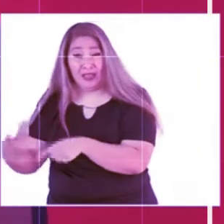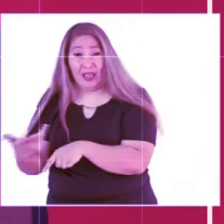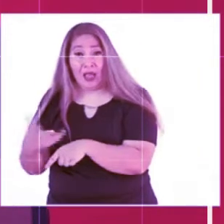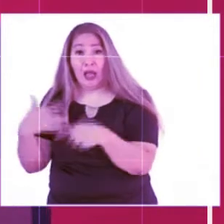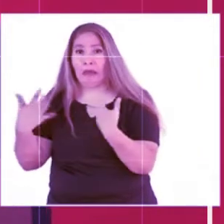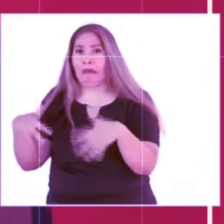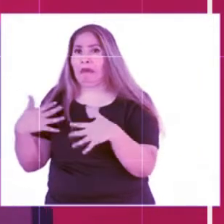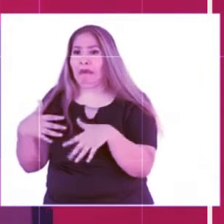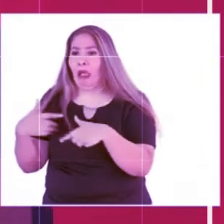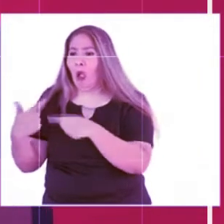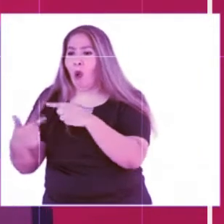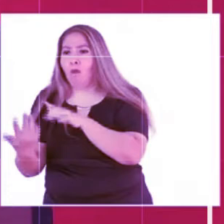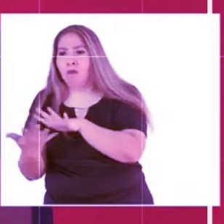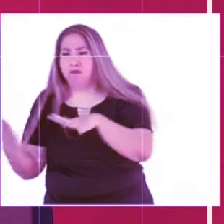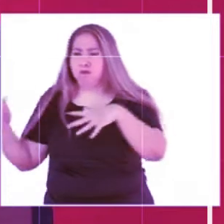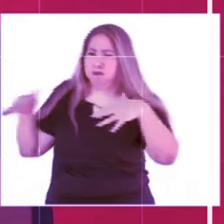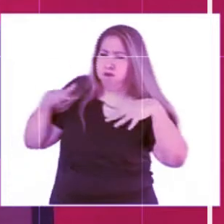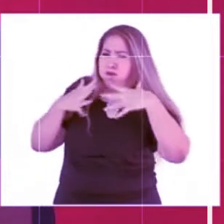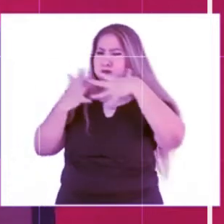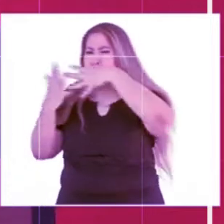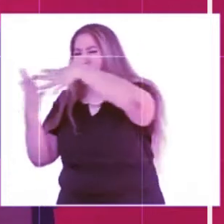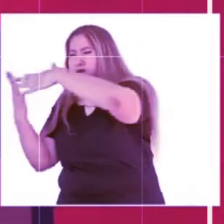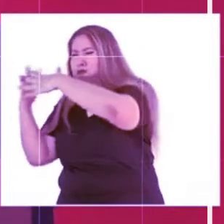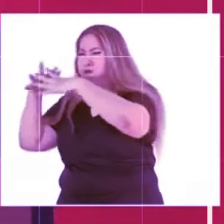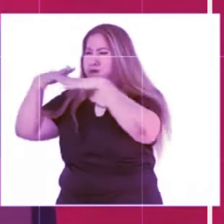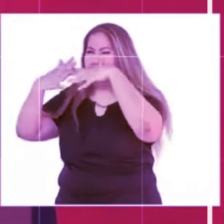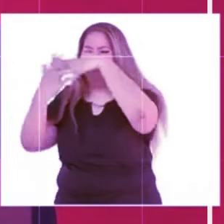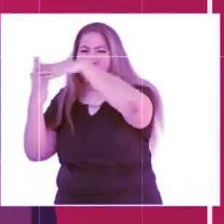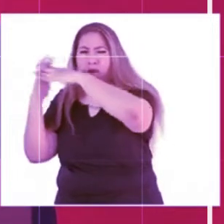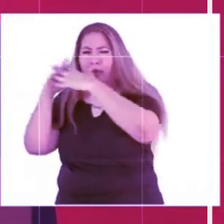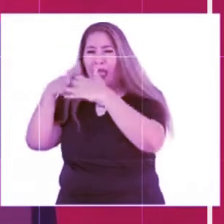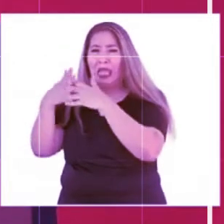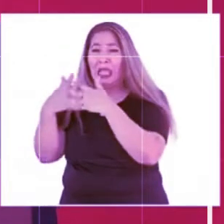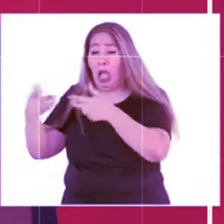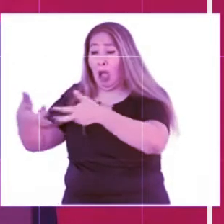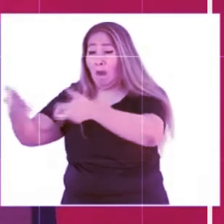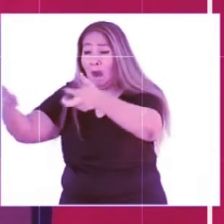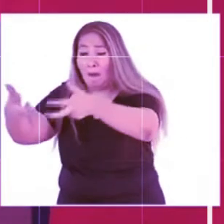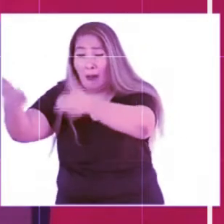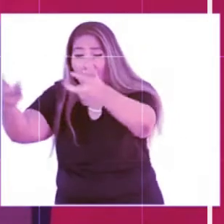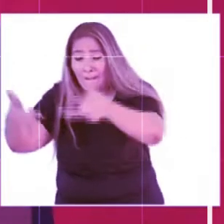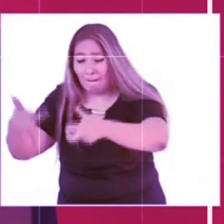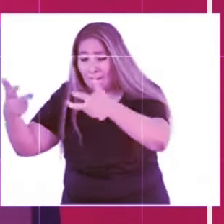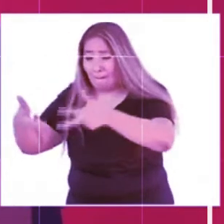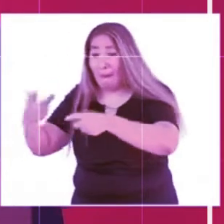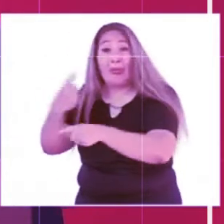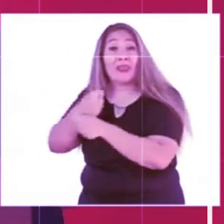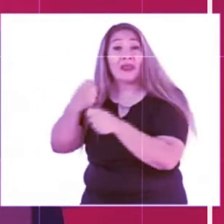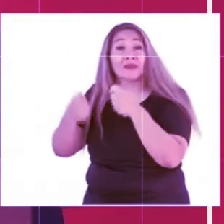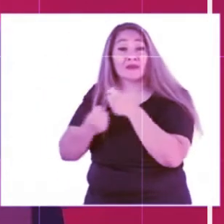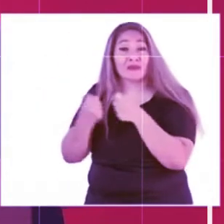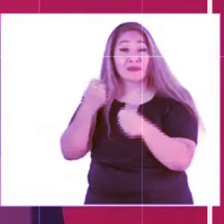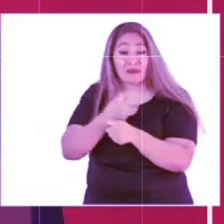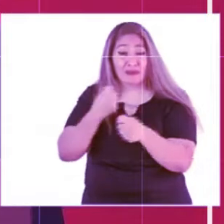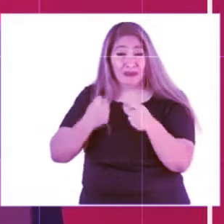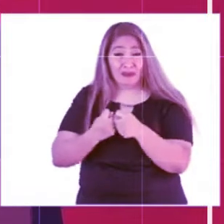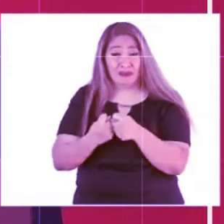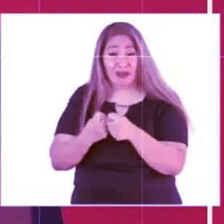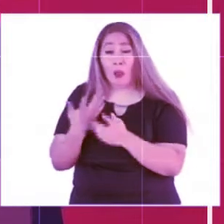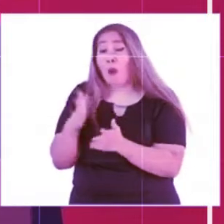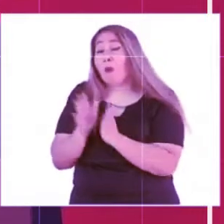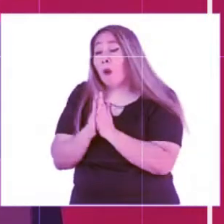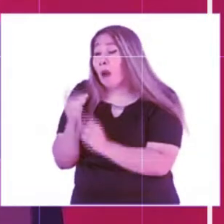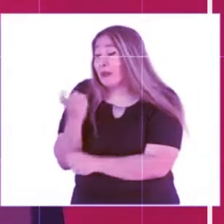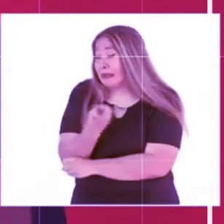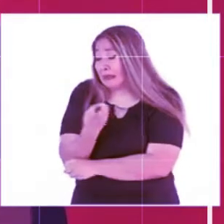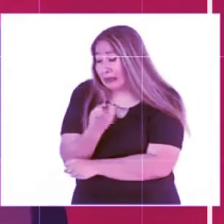se desate una multitud que se dé a saquear las tiendas. Por